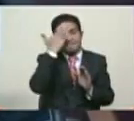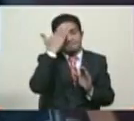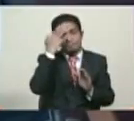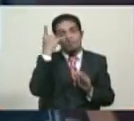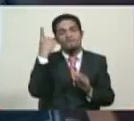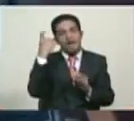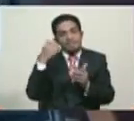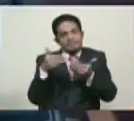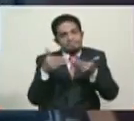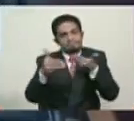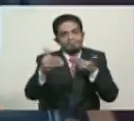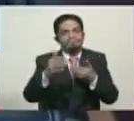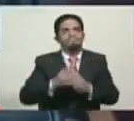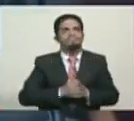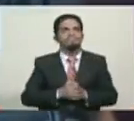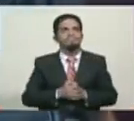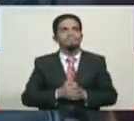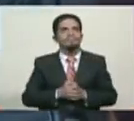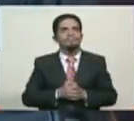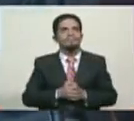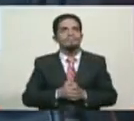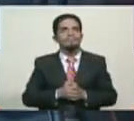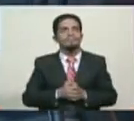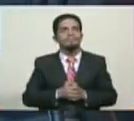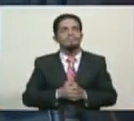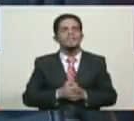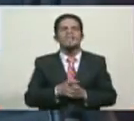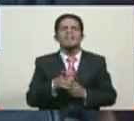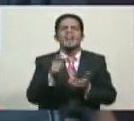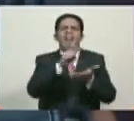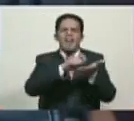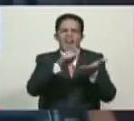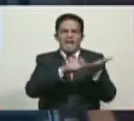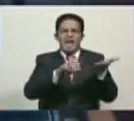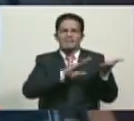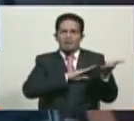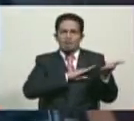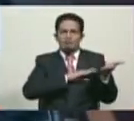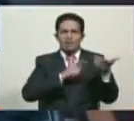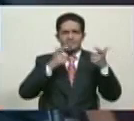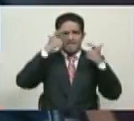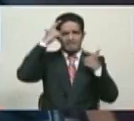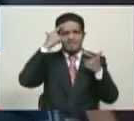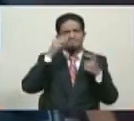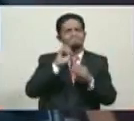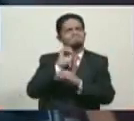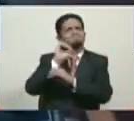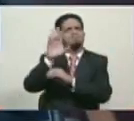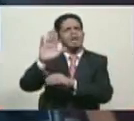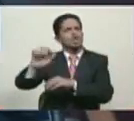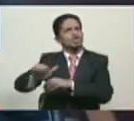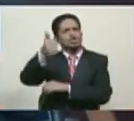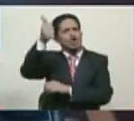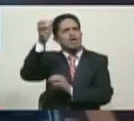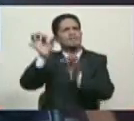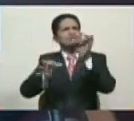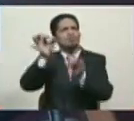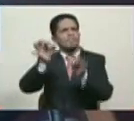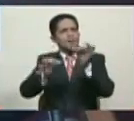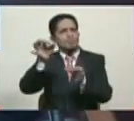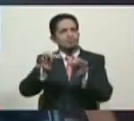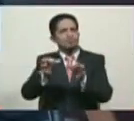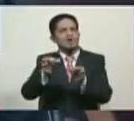paz. En una carta dirigida por el presidente Chávez a la Corte Suprema de Justicia en abril